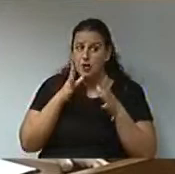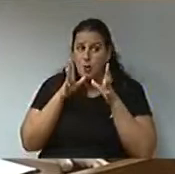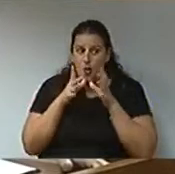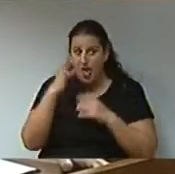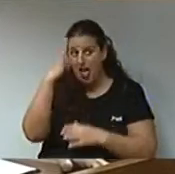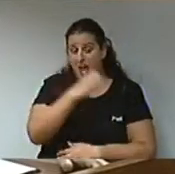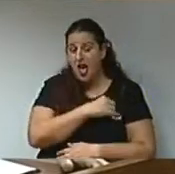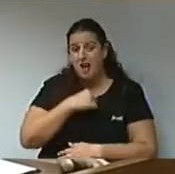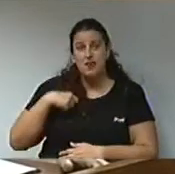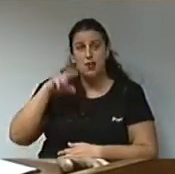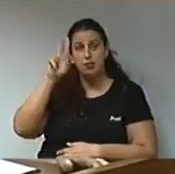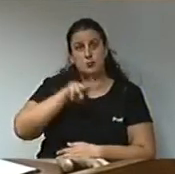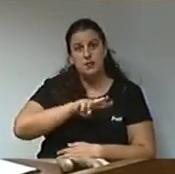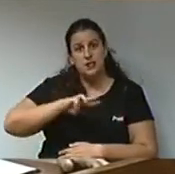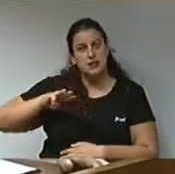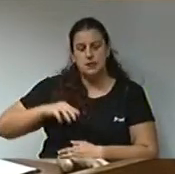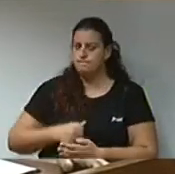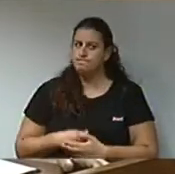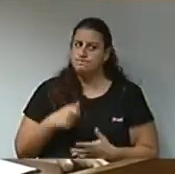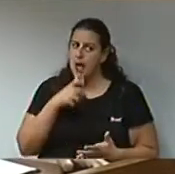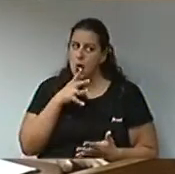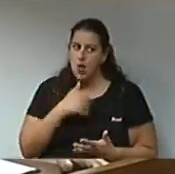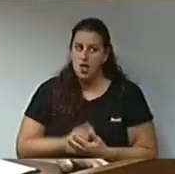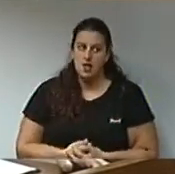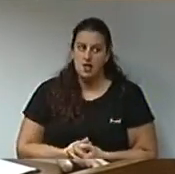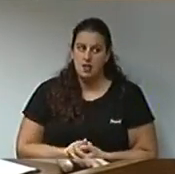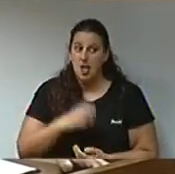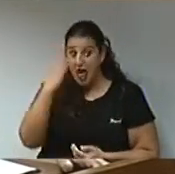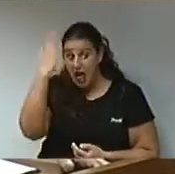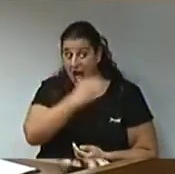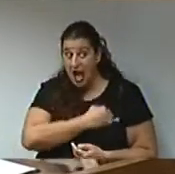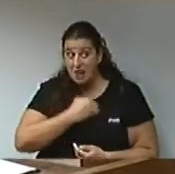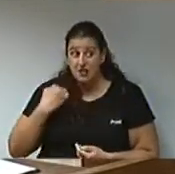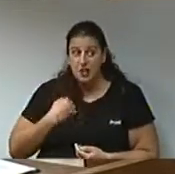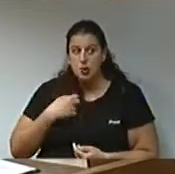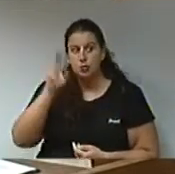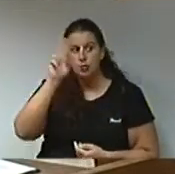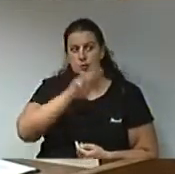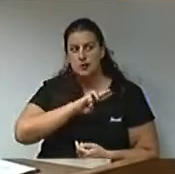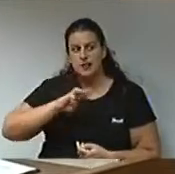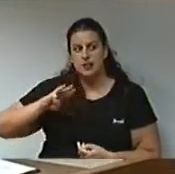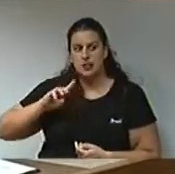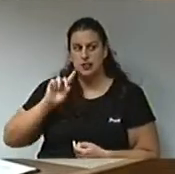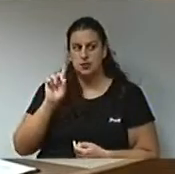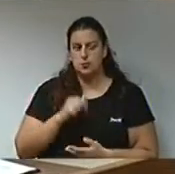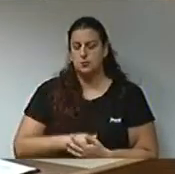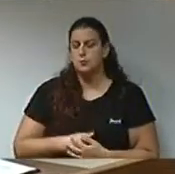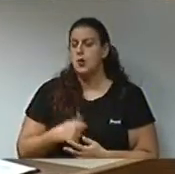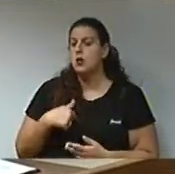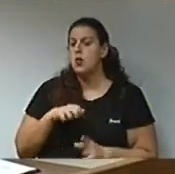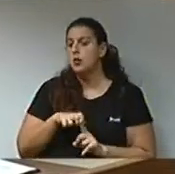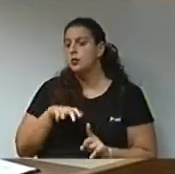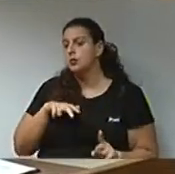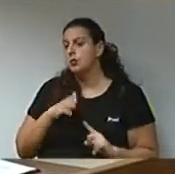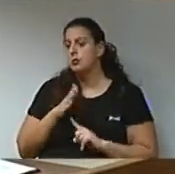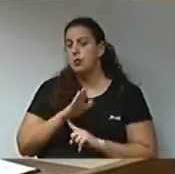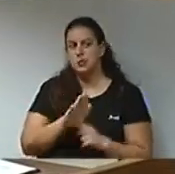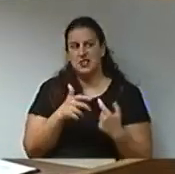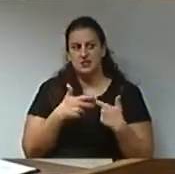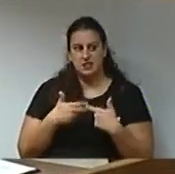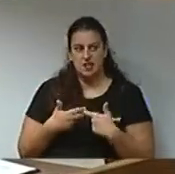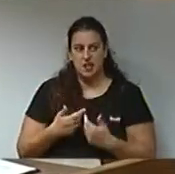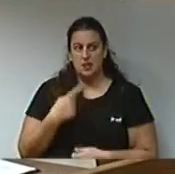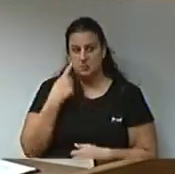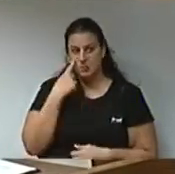del 23. Hay que hacerlo ahora. No en abril del 23. Yo voy a fijar posición sobre su propuesta fiscal.